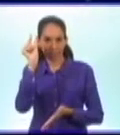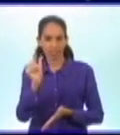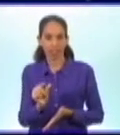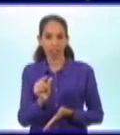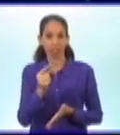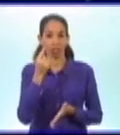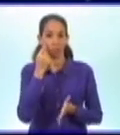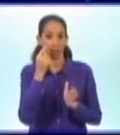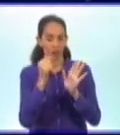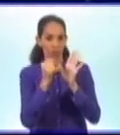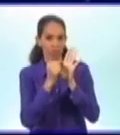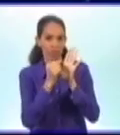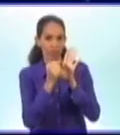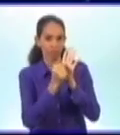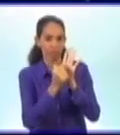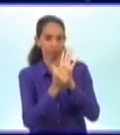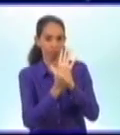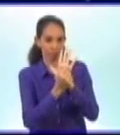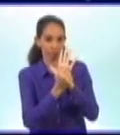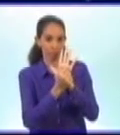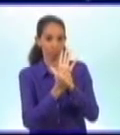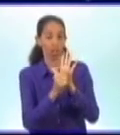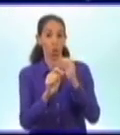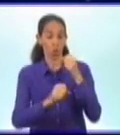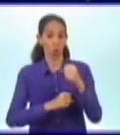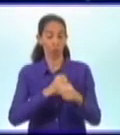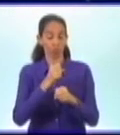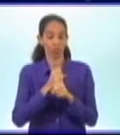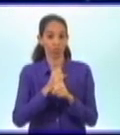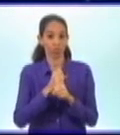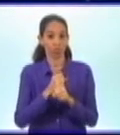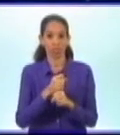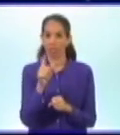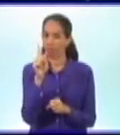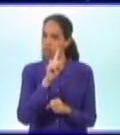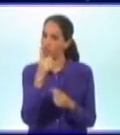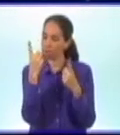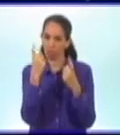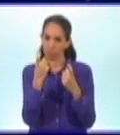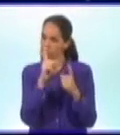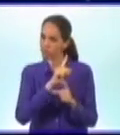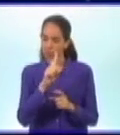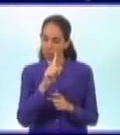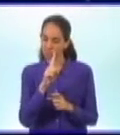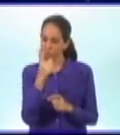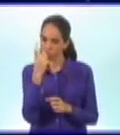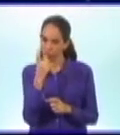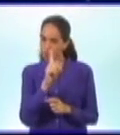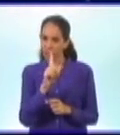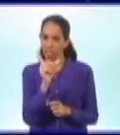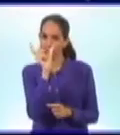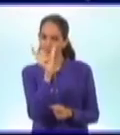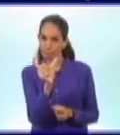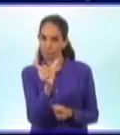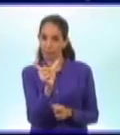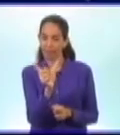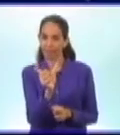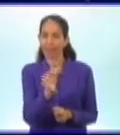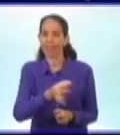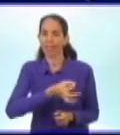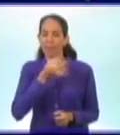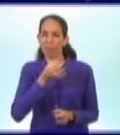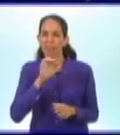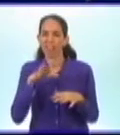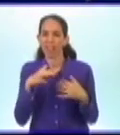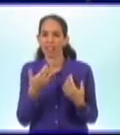puntos suspensivos, que no está significando que faltan palabras por decir. Lo que quiere decir es que entre la